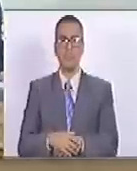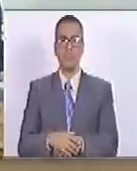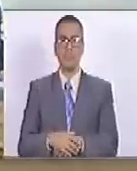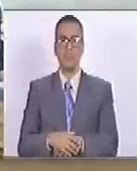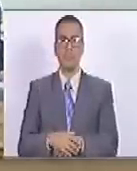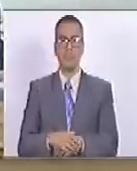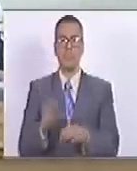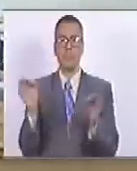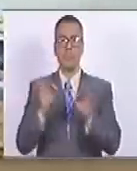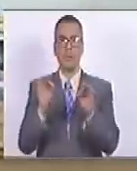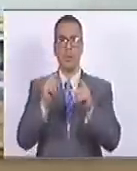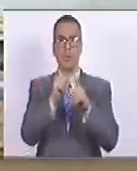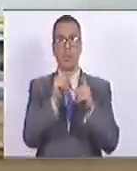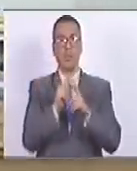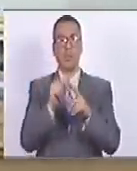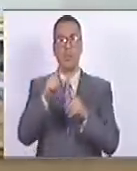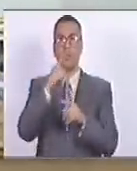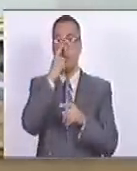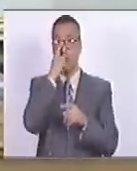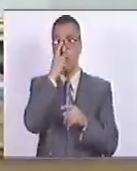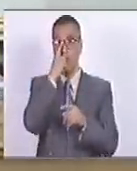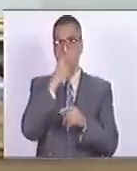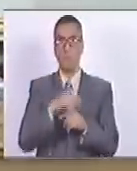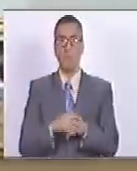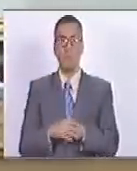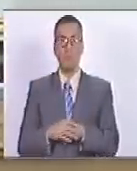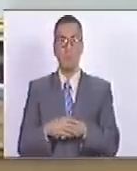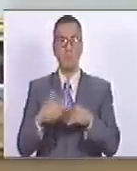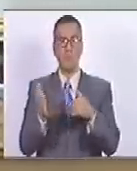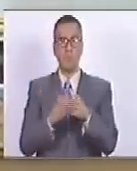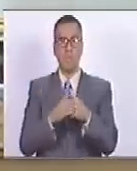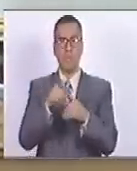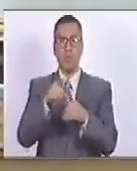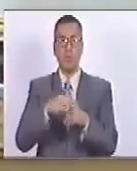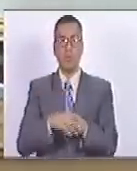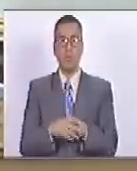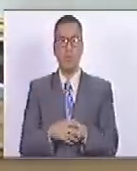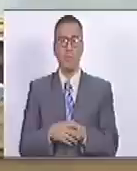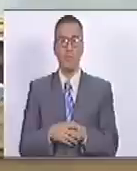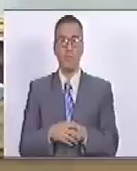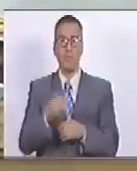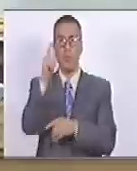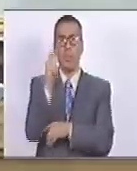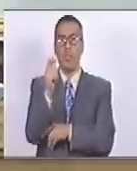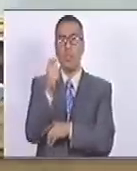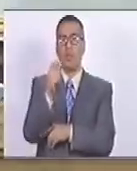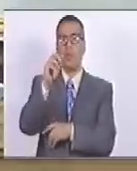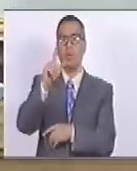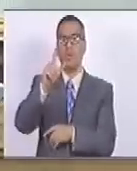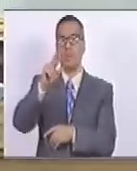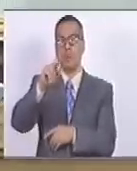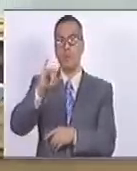No hay nadie más anotado con derecho de palabra. Se va a cerrar. Diputado Bruno Galo.